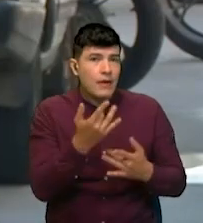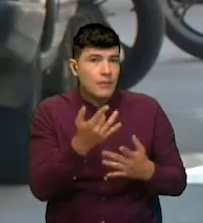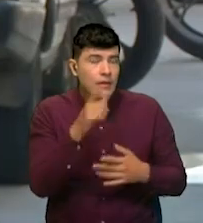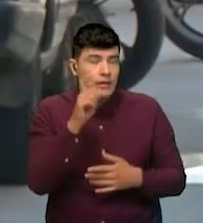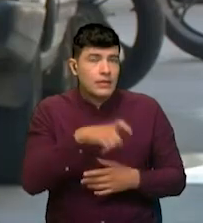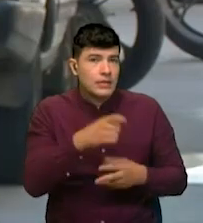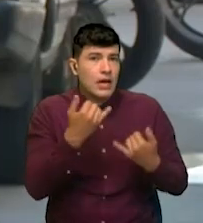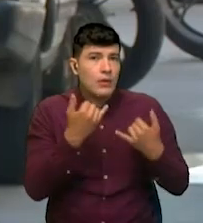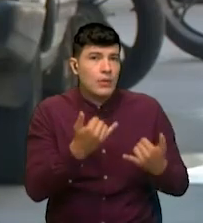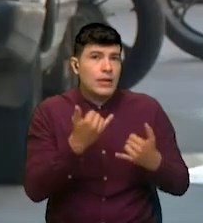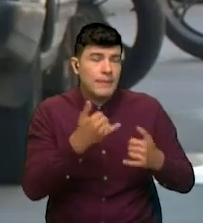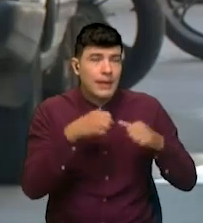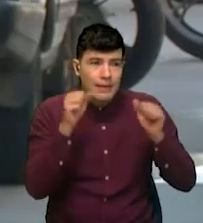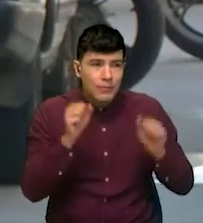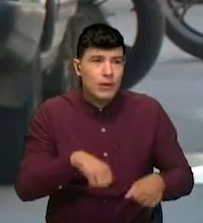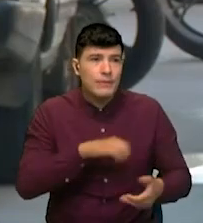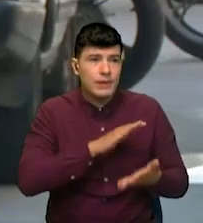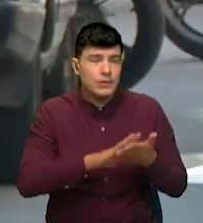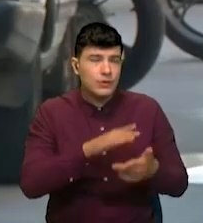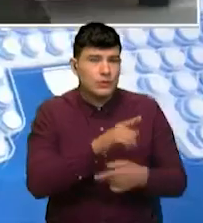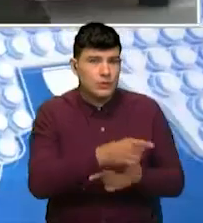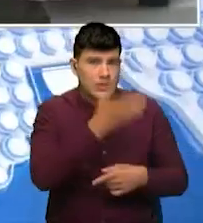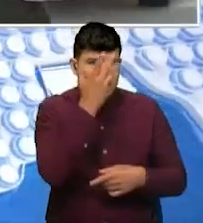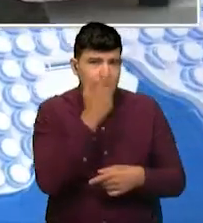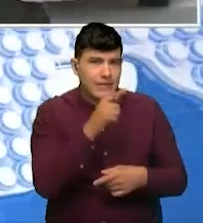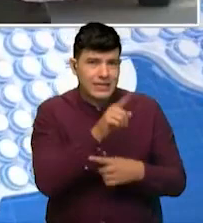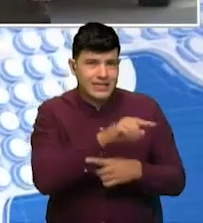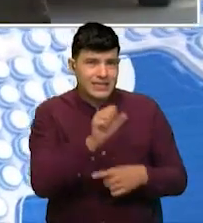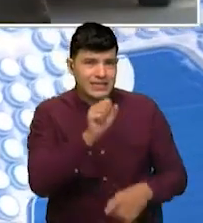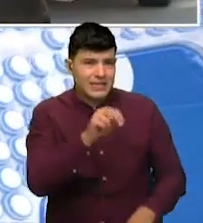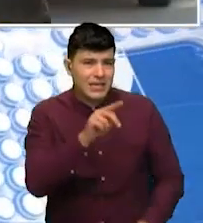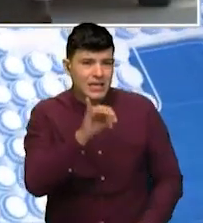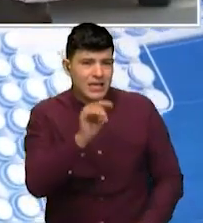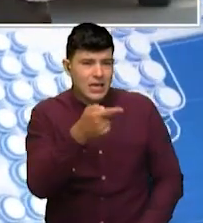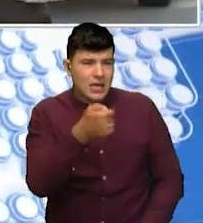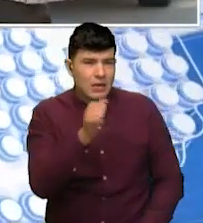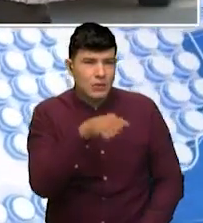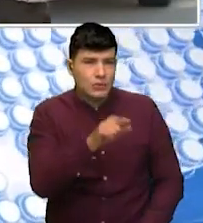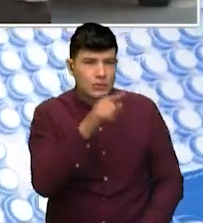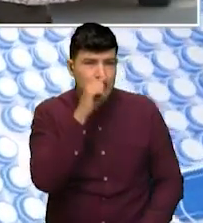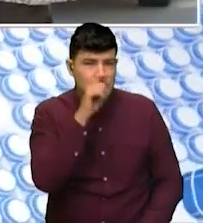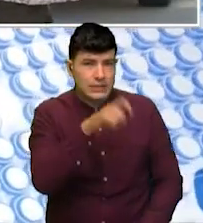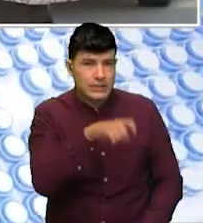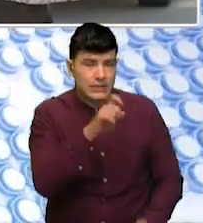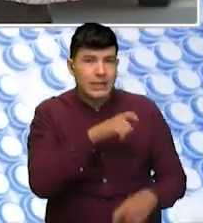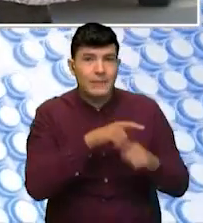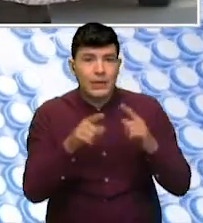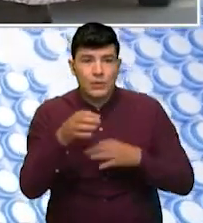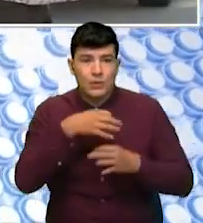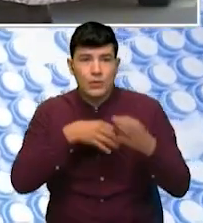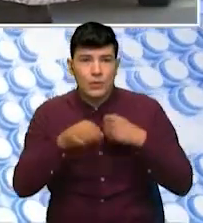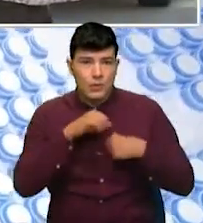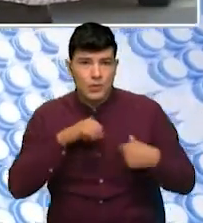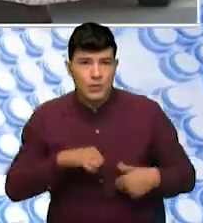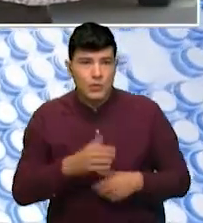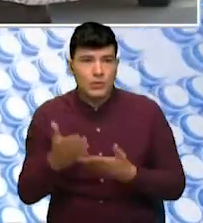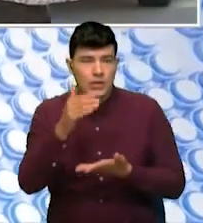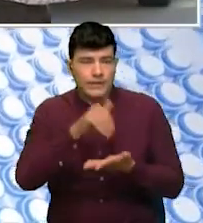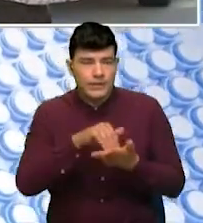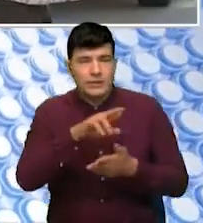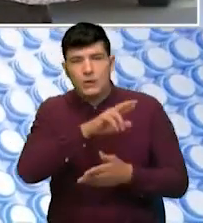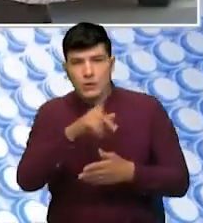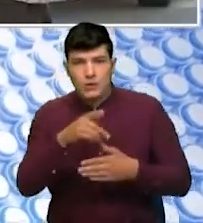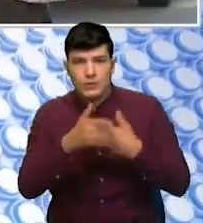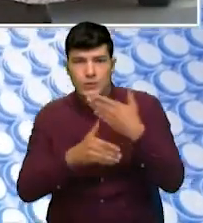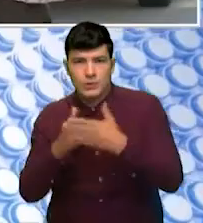exámenes que santiago necesita que el trasplante será otro proceso información originada a esta hora continúen